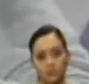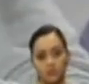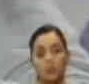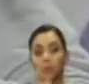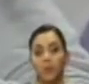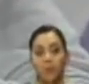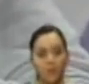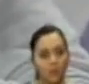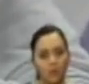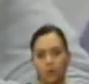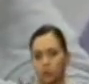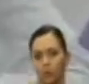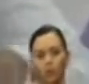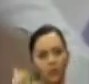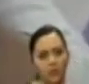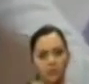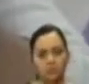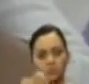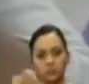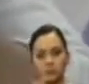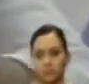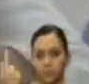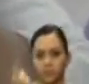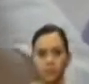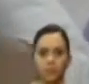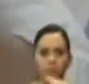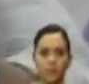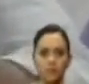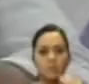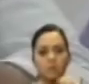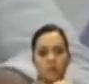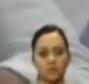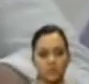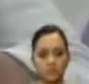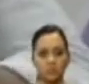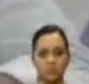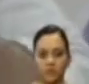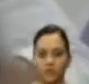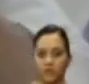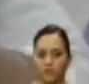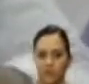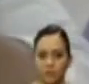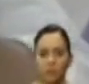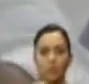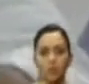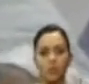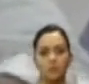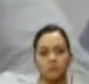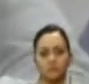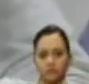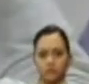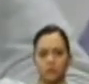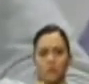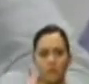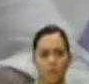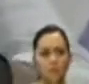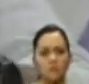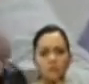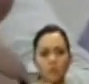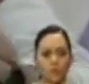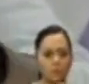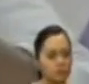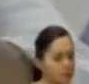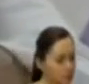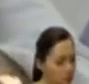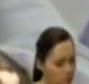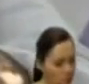y ahí tiene que reaccionar la ciudadanía. En paz, pero con firmeza, demostrar el repudio, el rechazo estas acciones